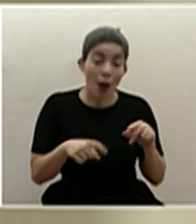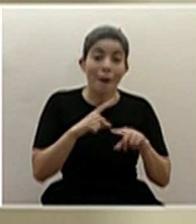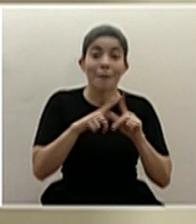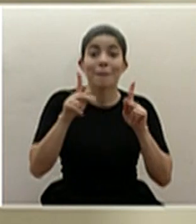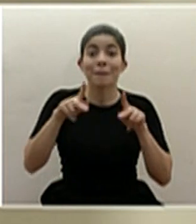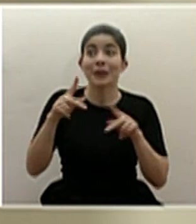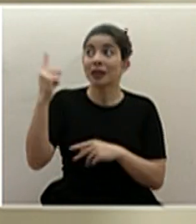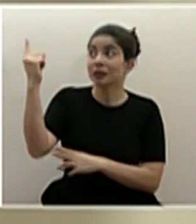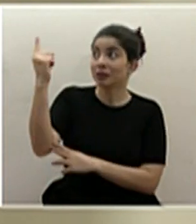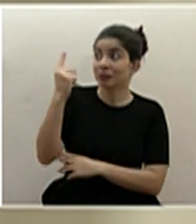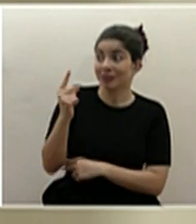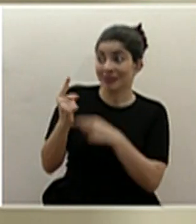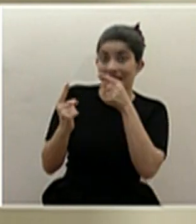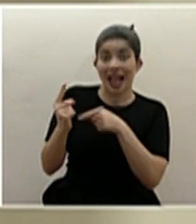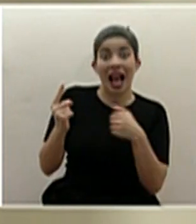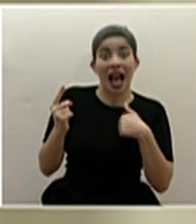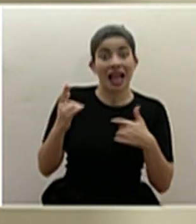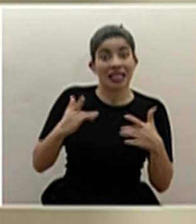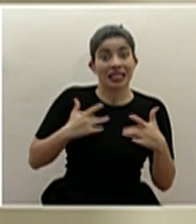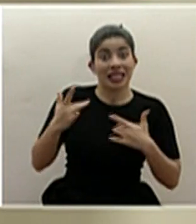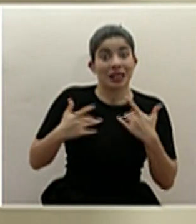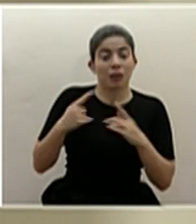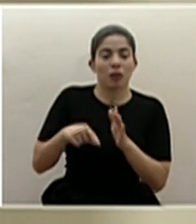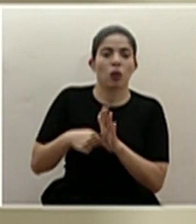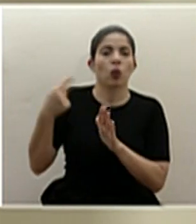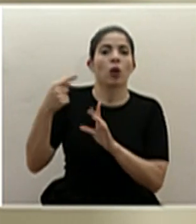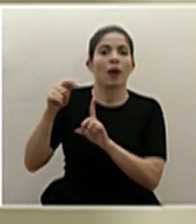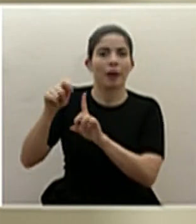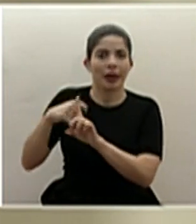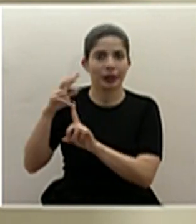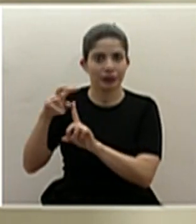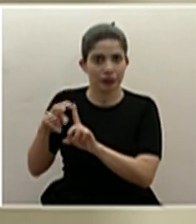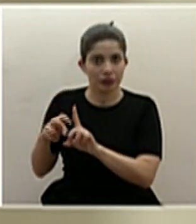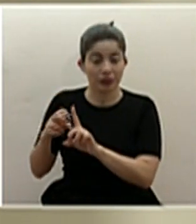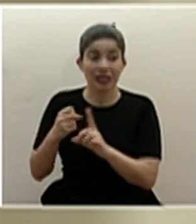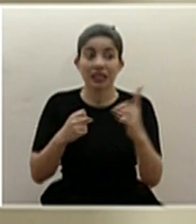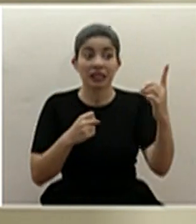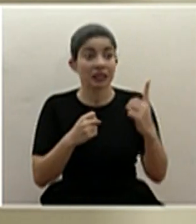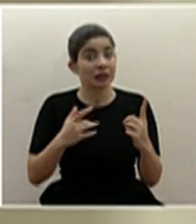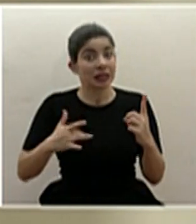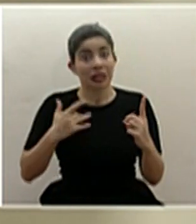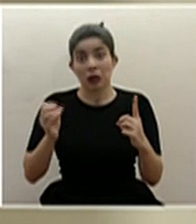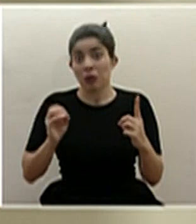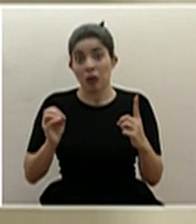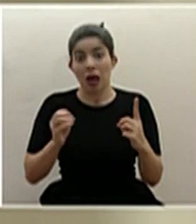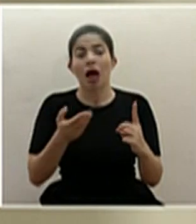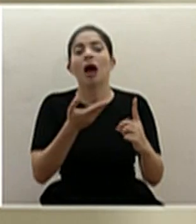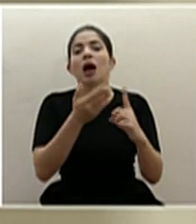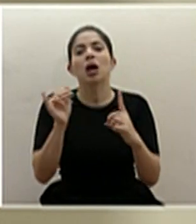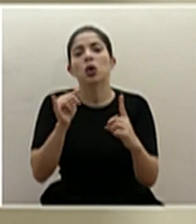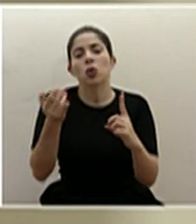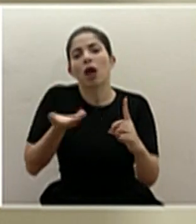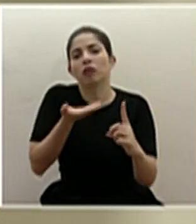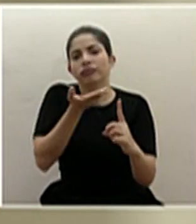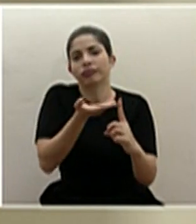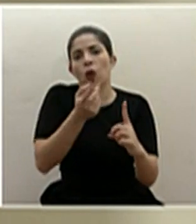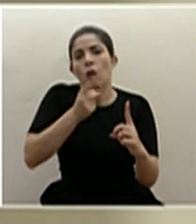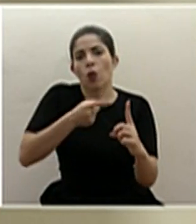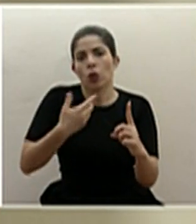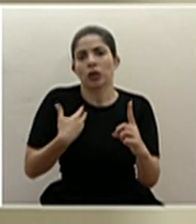vengan con síntomas se les harán pruebas y los que no, pues igual todos serán recibidos con una orden sanitaria para